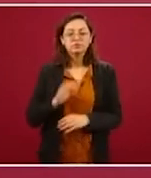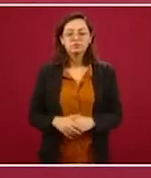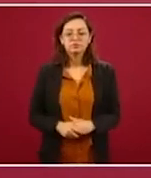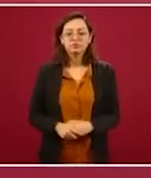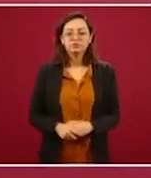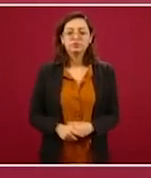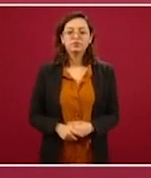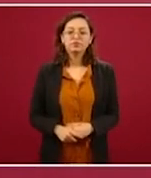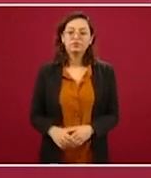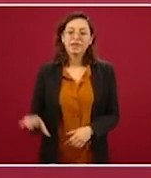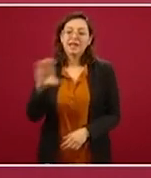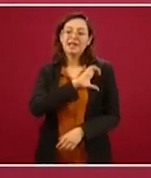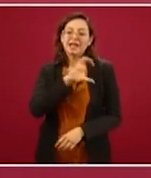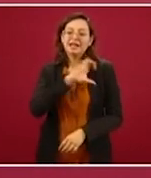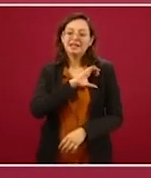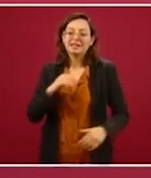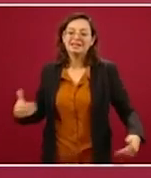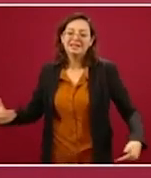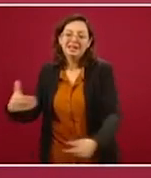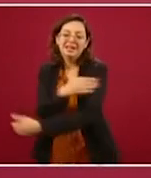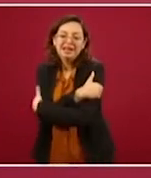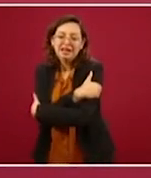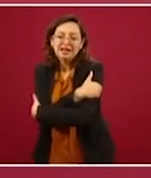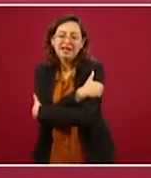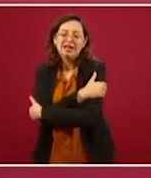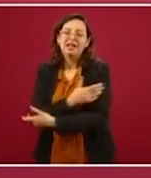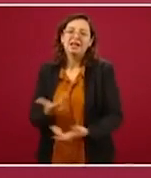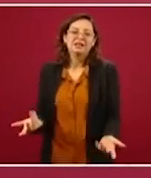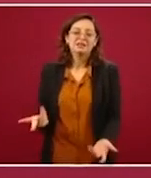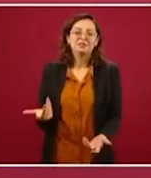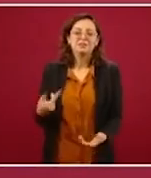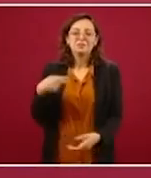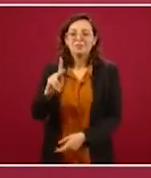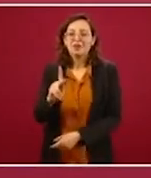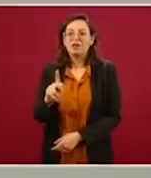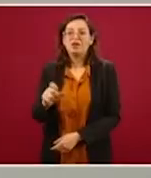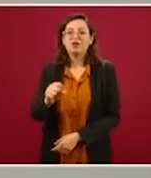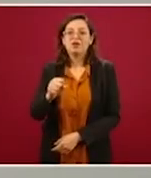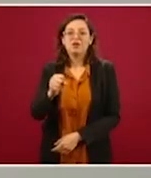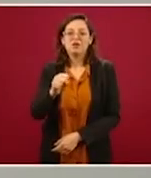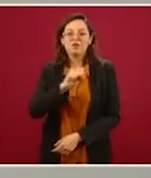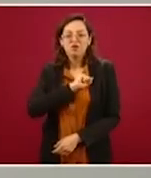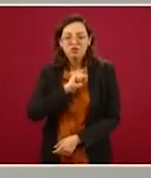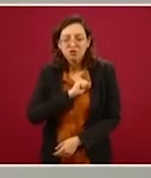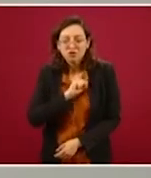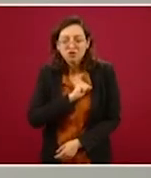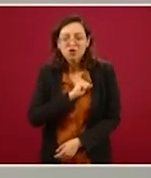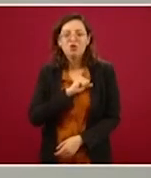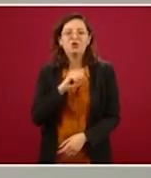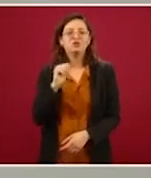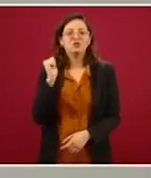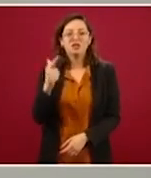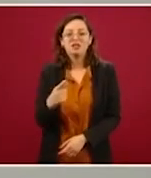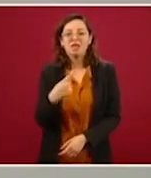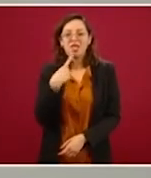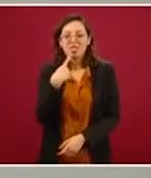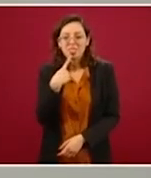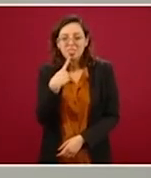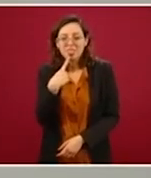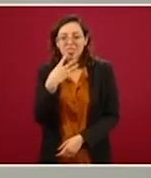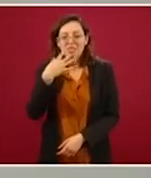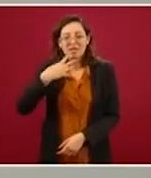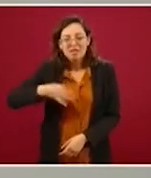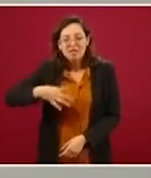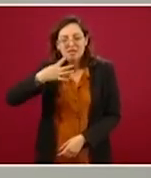el cariño, pero si alguien está tosiendo, la saliva es el conductor más claro. Y entonces, pues